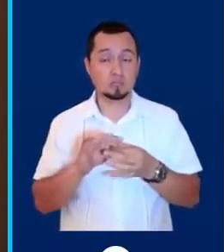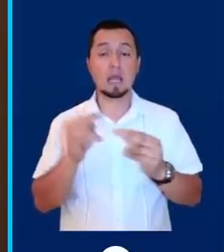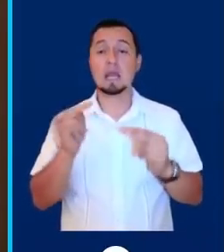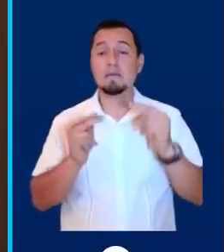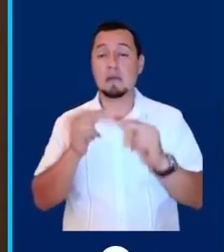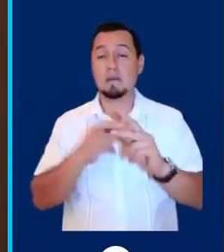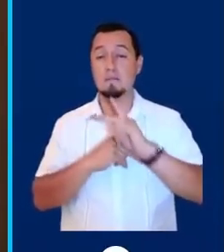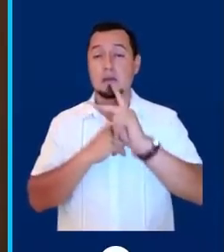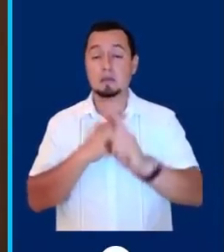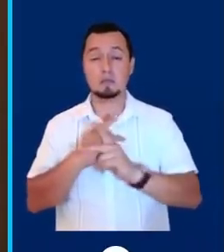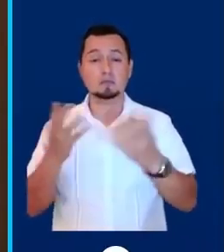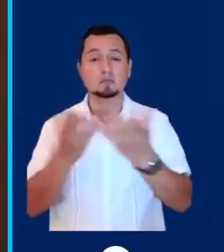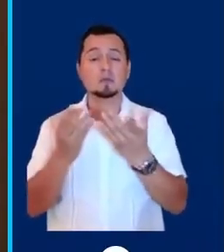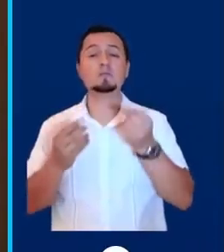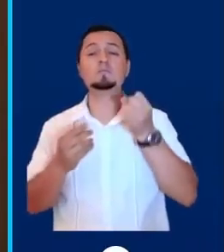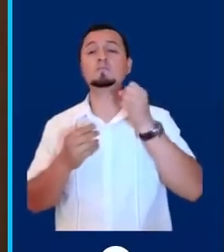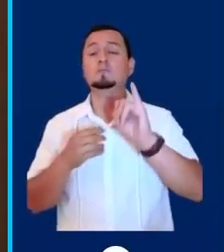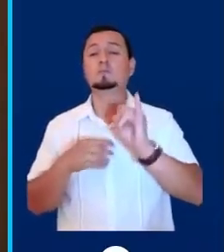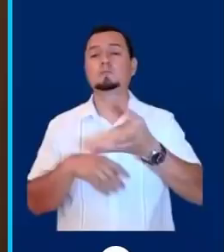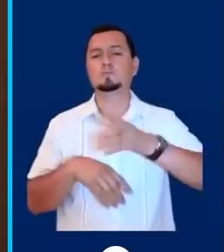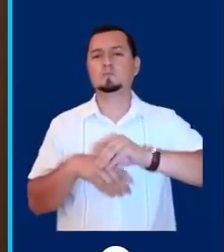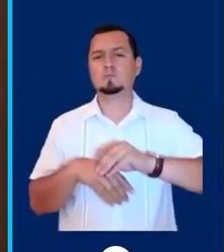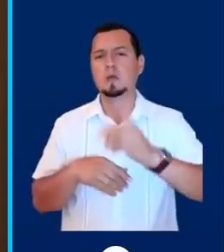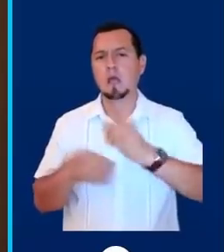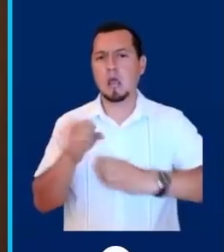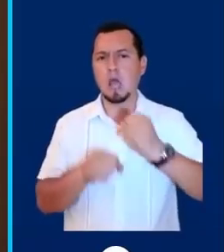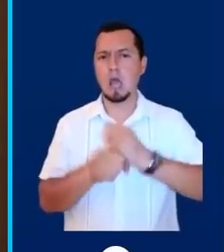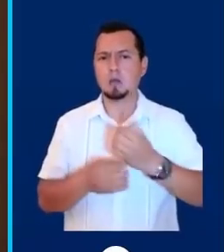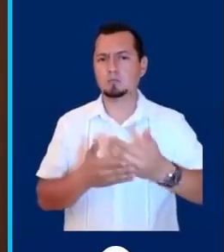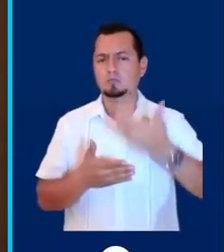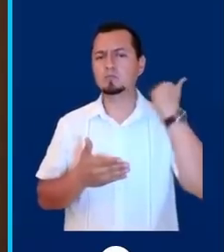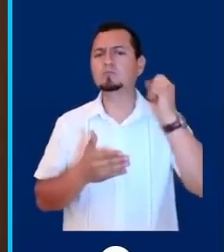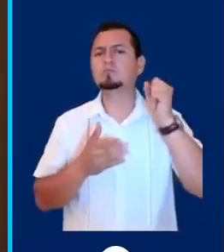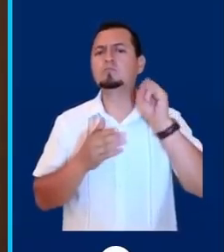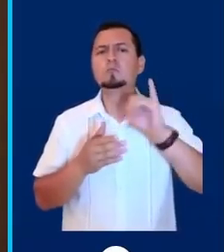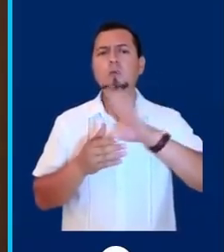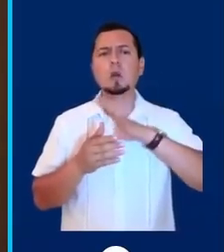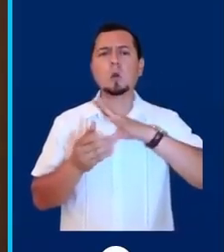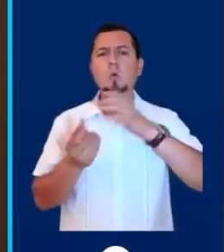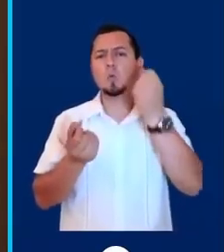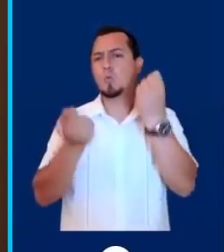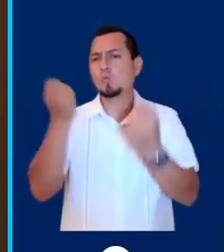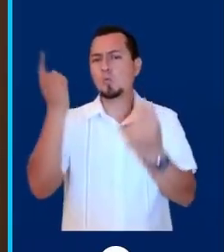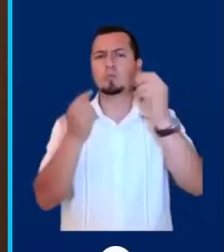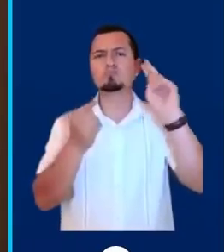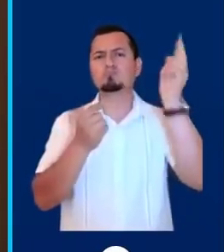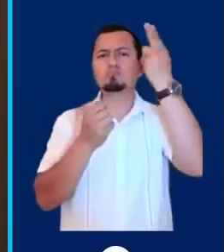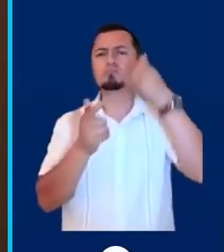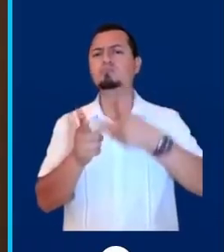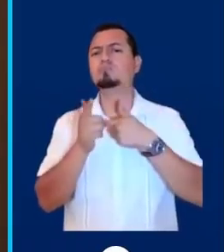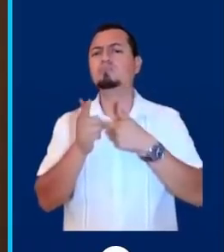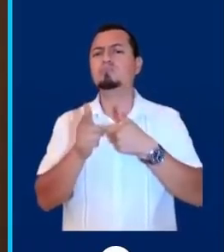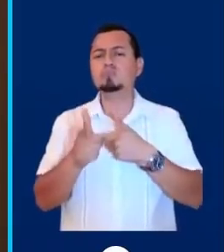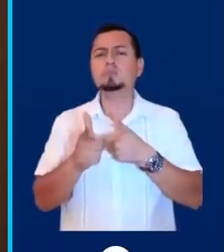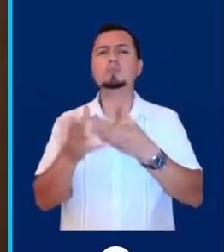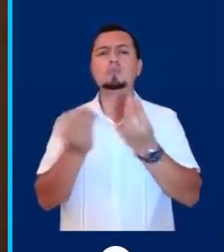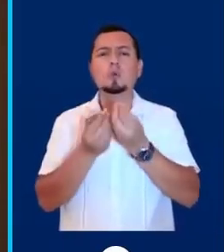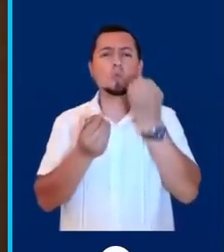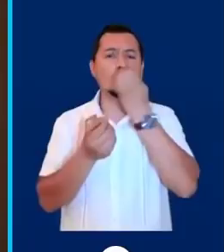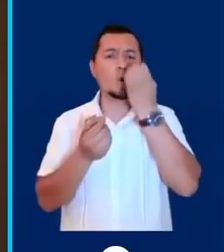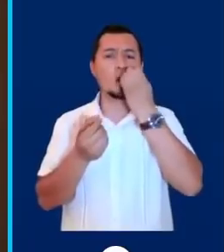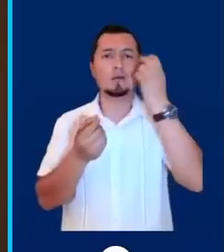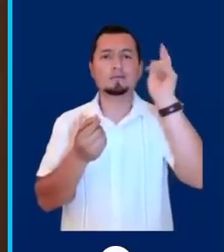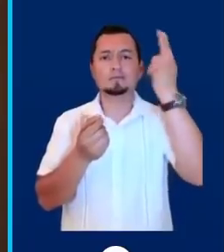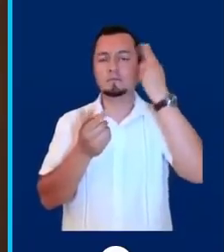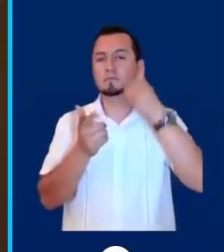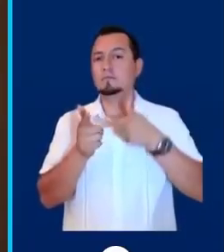nivel país, autorizando desde el año pasado ciertas clases y actividades críticas para no interrumpir la formación